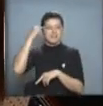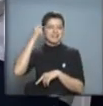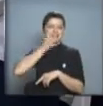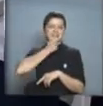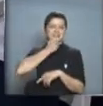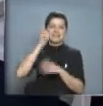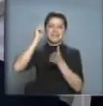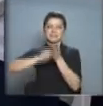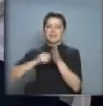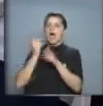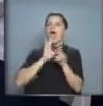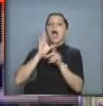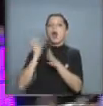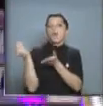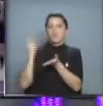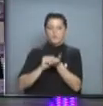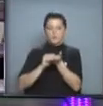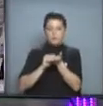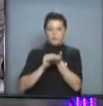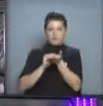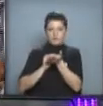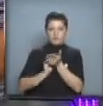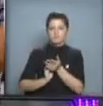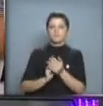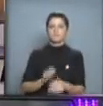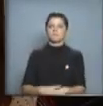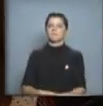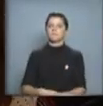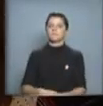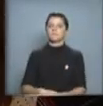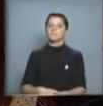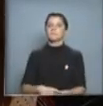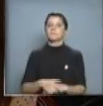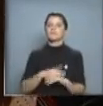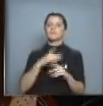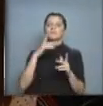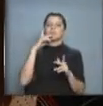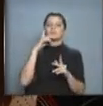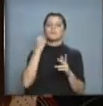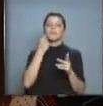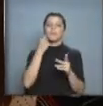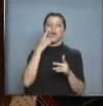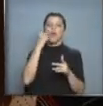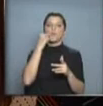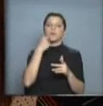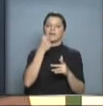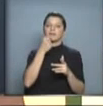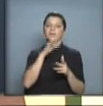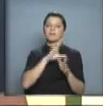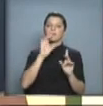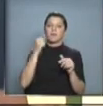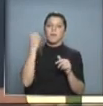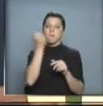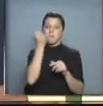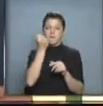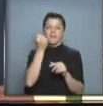te casás. Claro, es una cosa. Igual le suma algo, porque es como... Acá. Es como, un poco es como es jugarte por el otro.